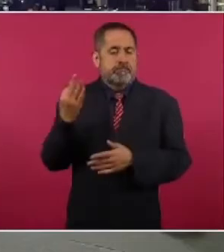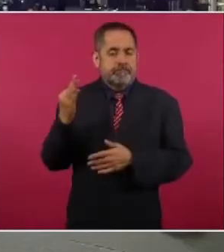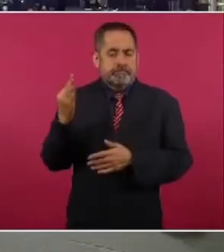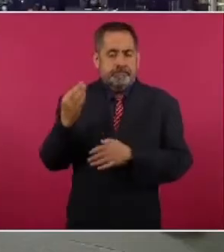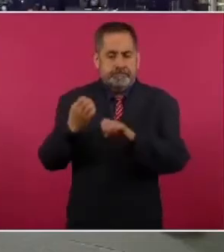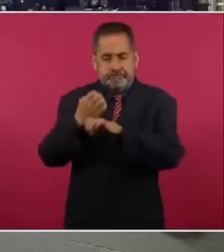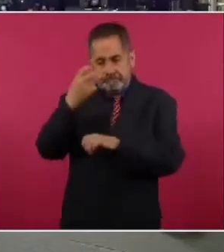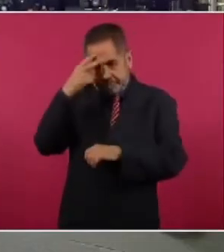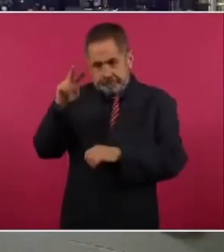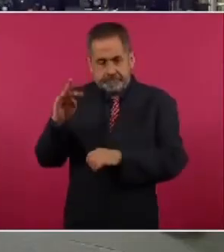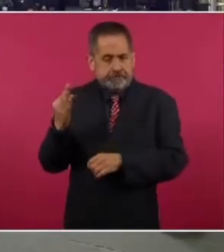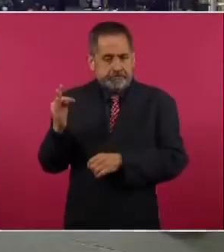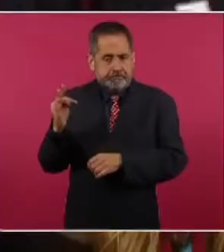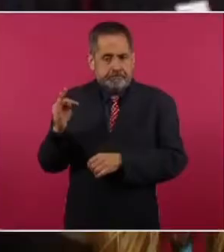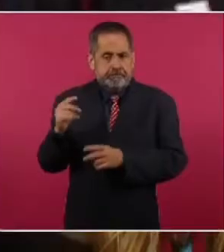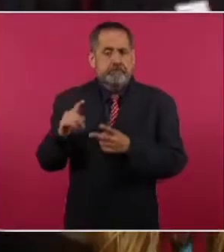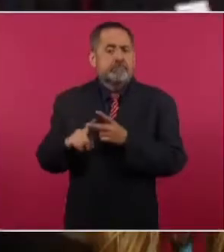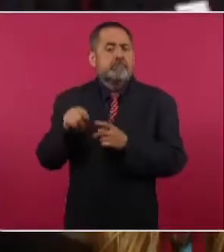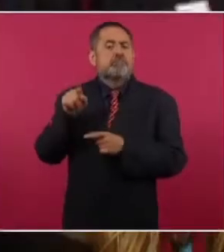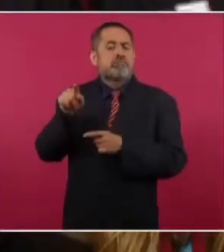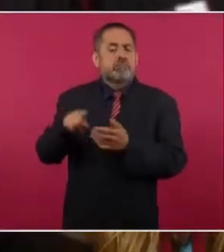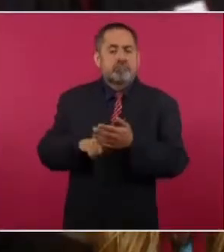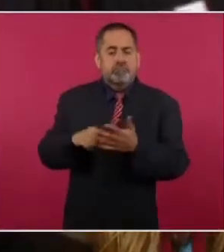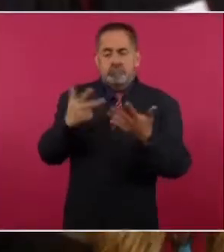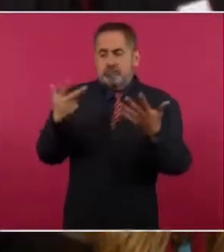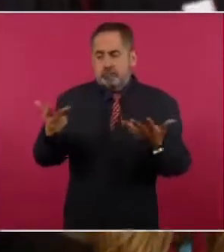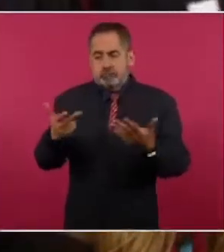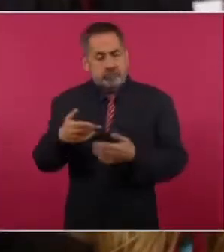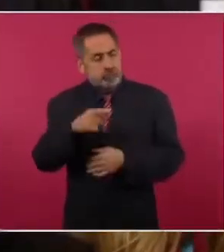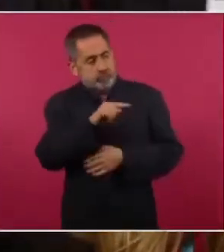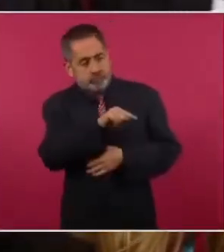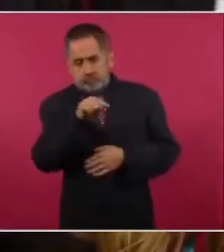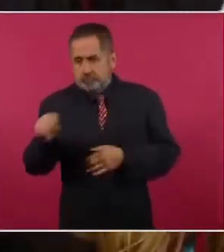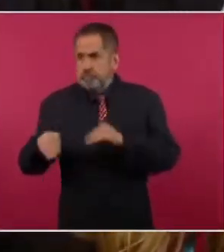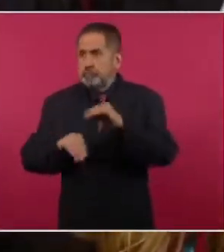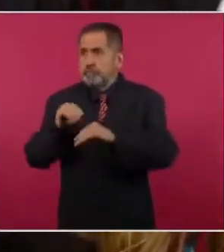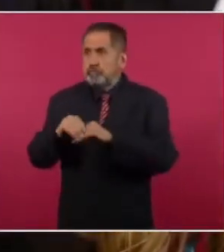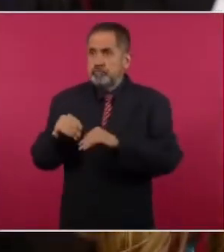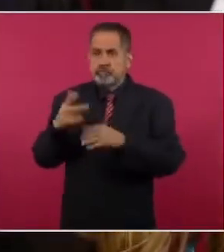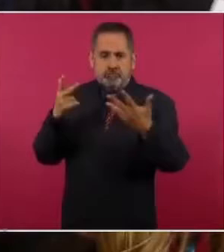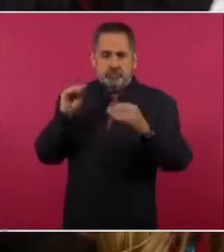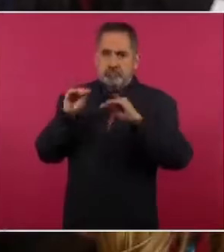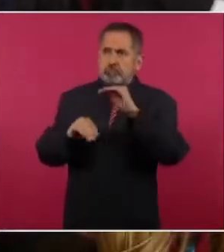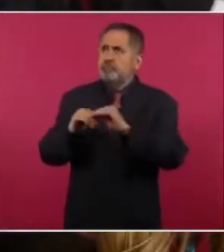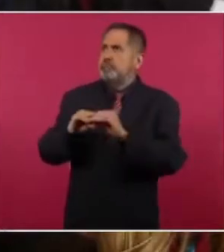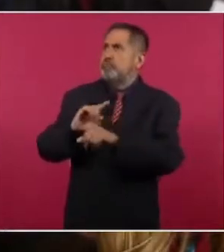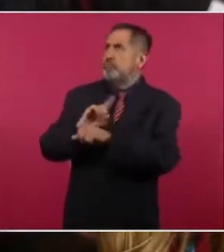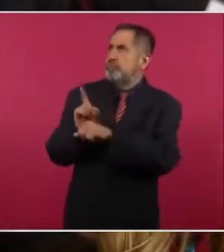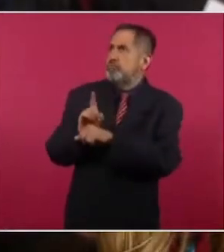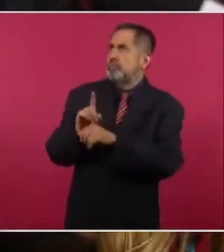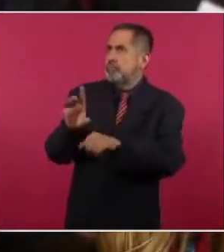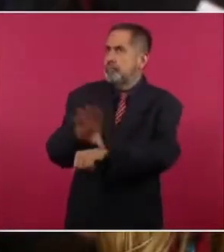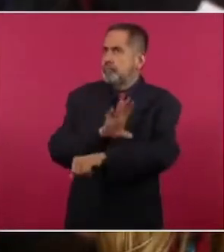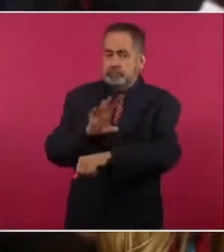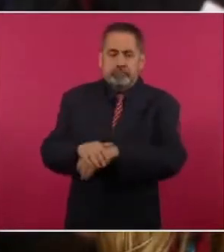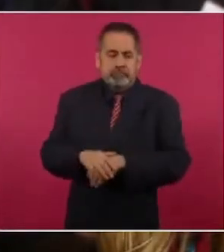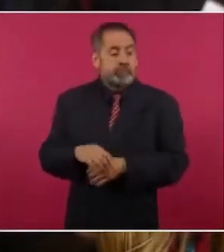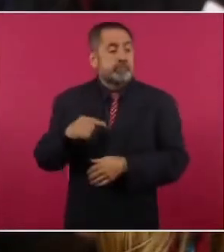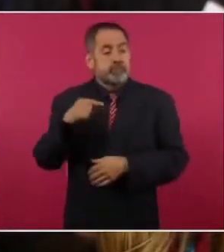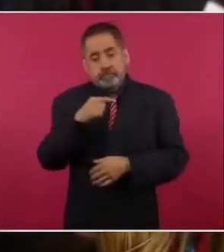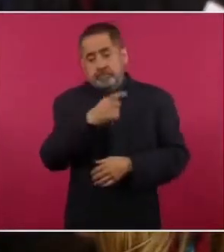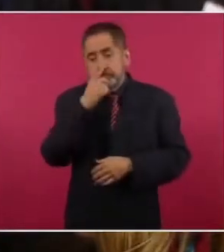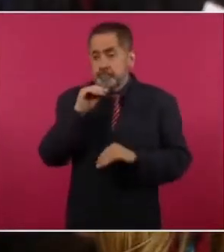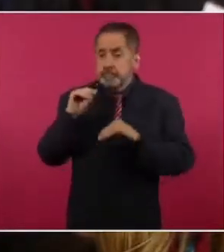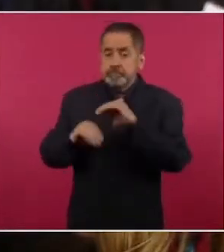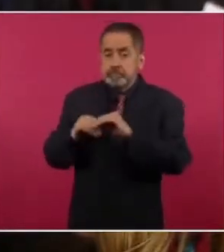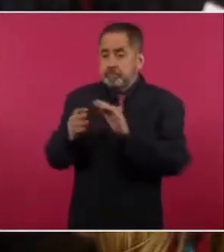México. Se solicitaron 8 servicios para vivienda y la CFE ordenó bajo un esquema de normas la construcción de